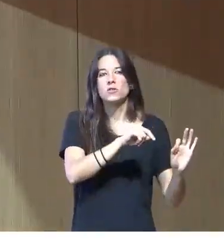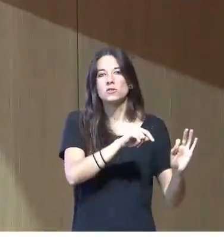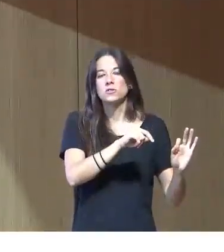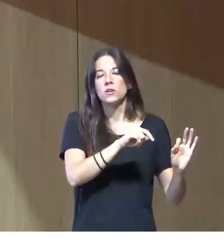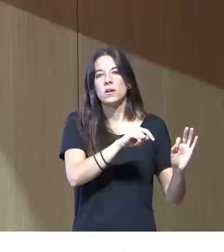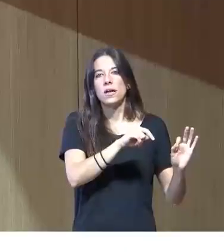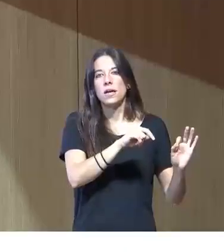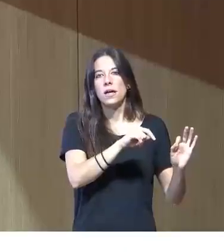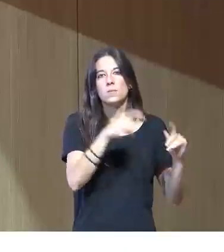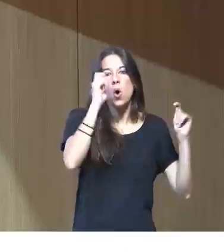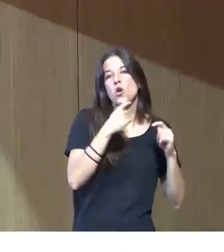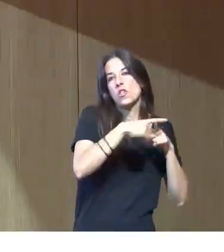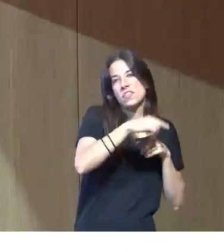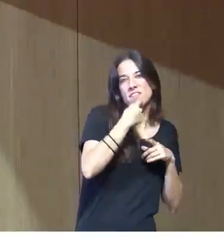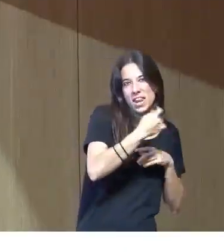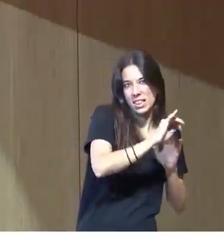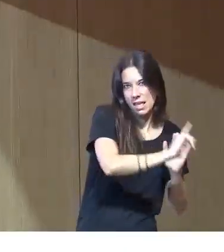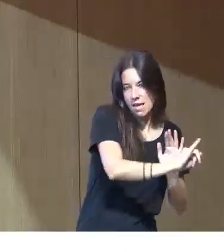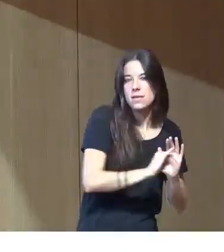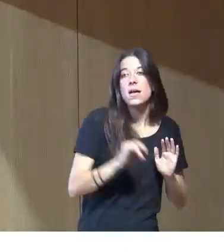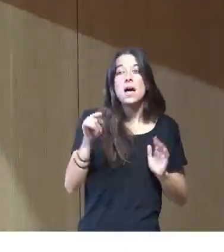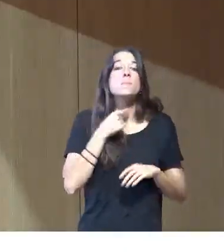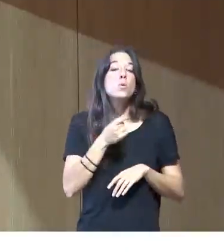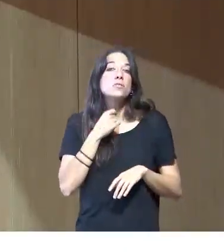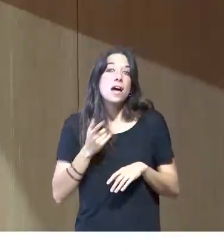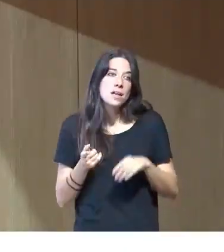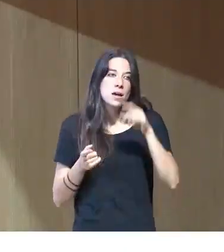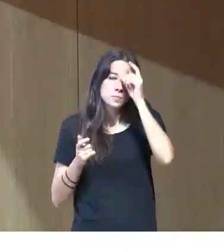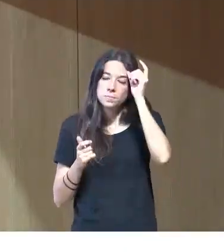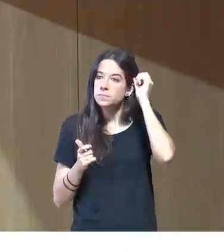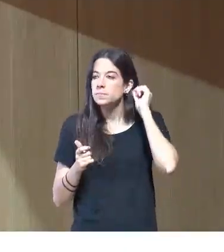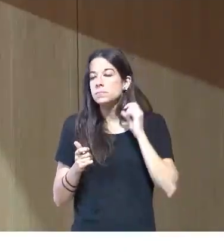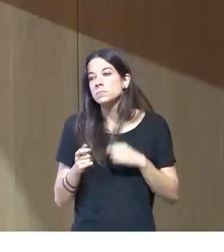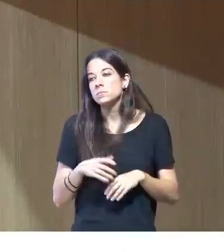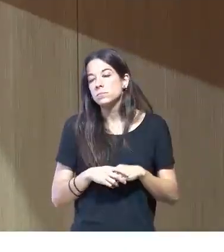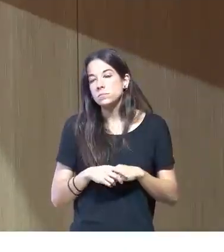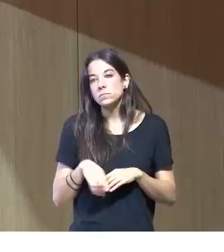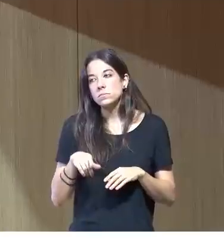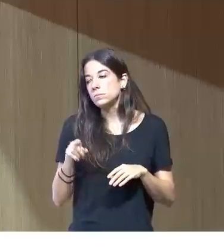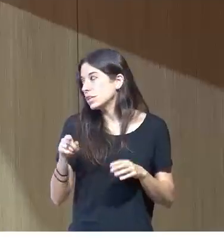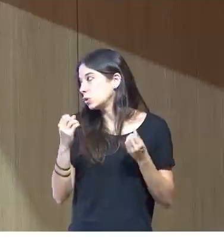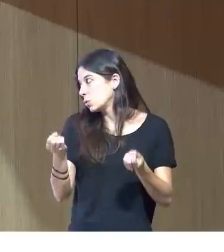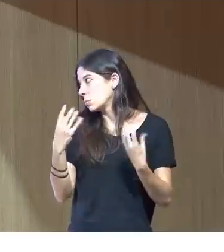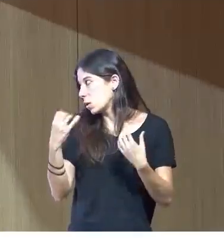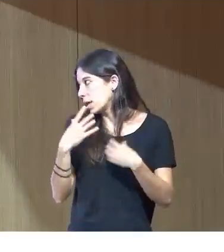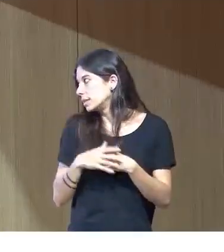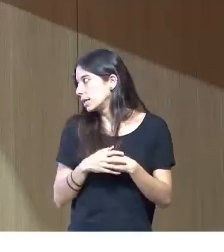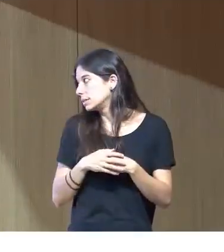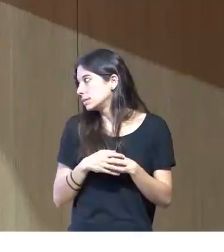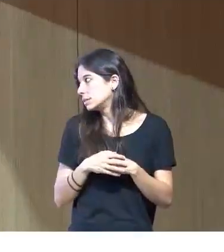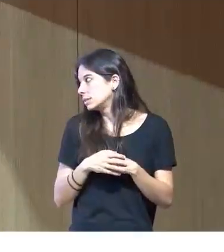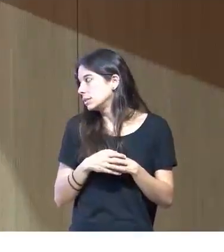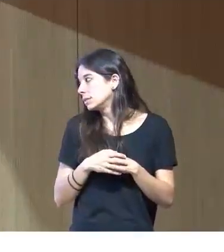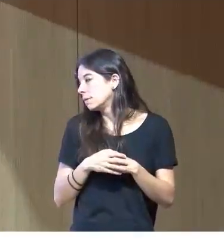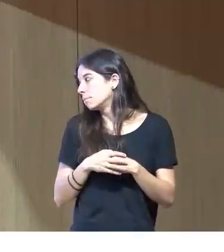radar no es Carmen a mí me gustaría que nos contases Más allá del mapa de empatía que si quieres mencionar algo me parece bien pero más allá de esto